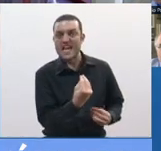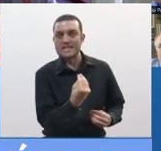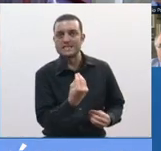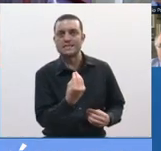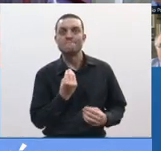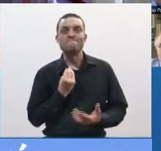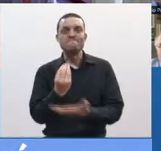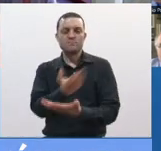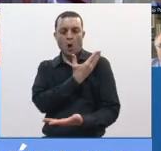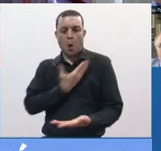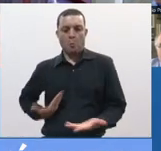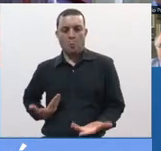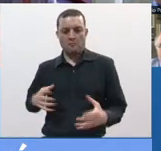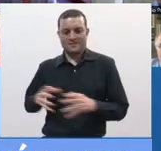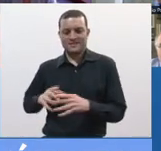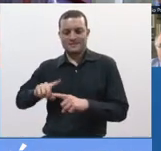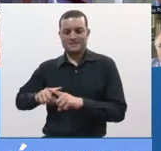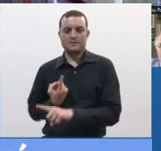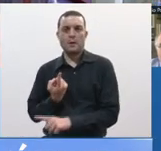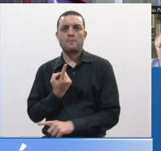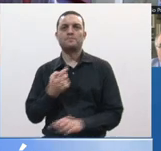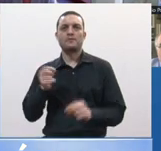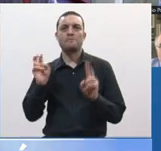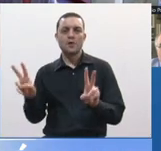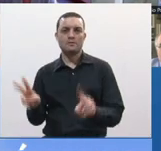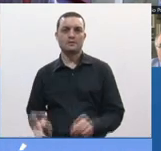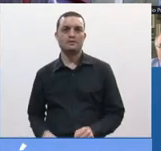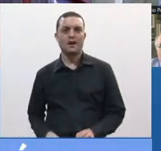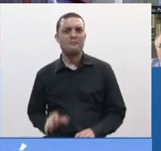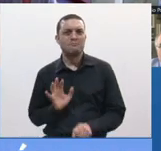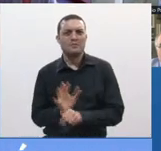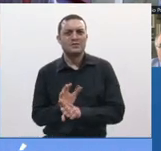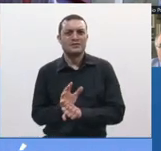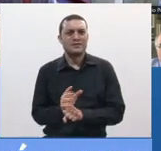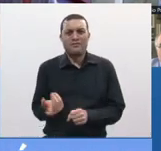Como si fuese un pecado pertenecer, es de orden constitucional, son